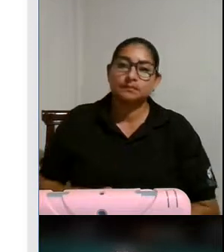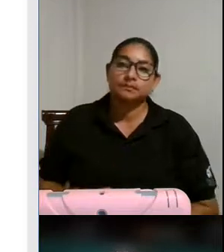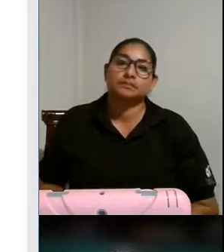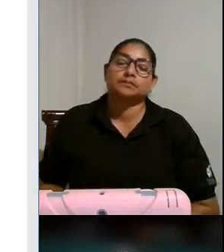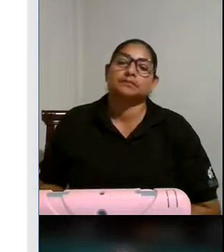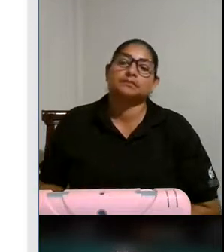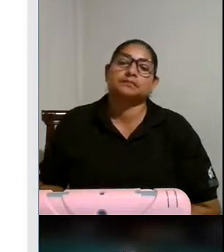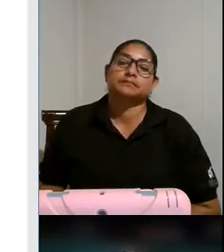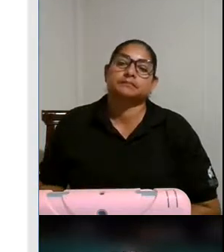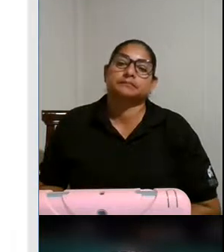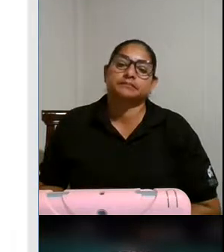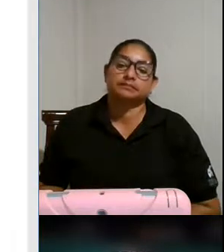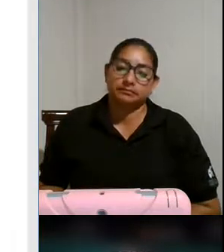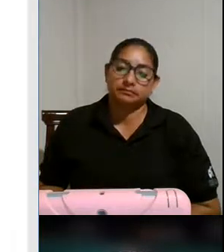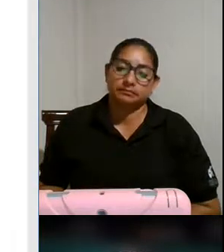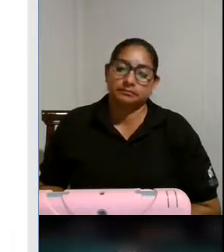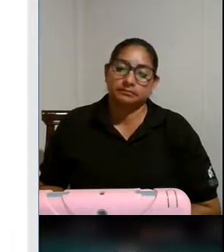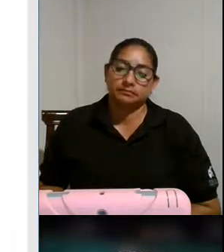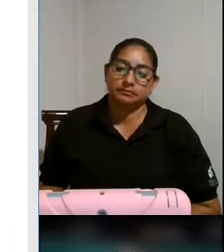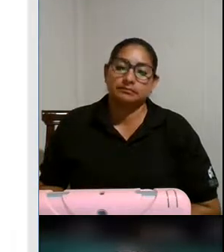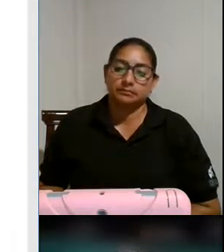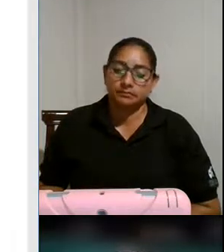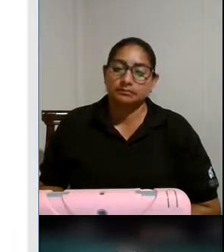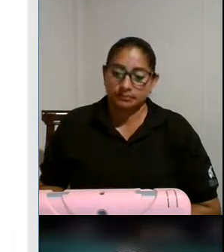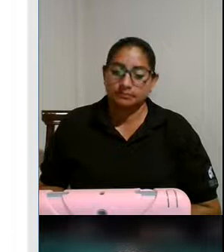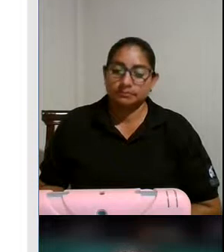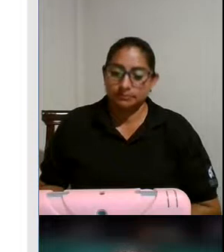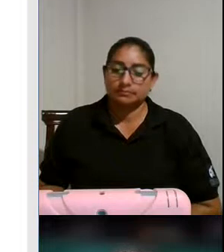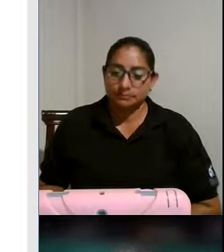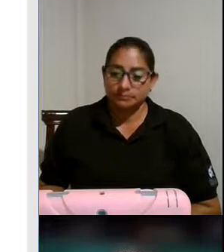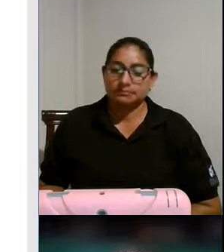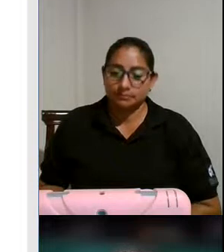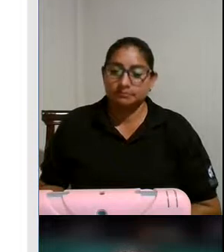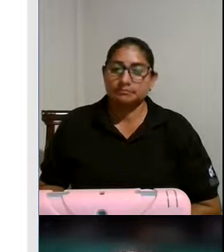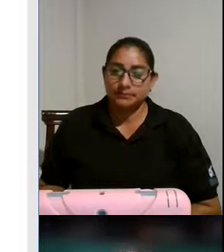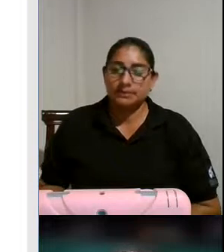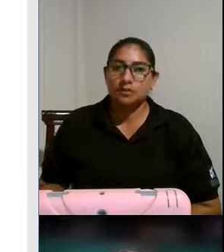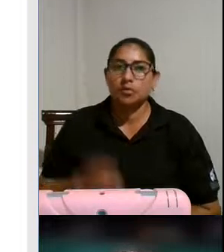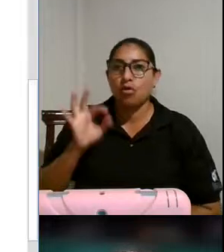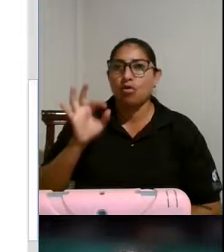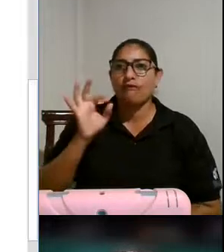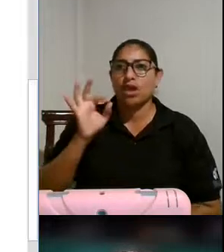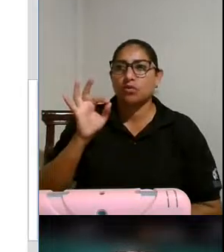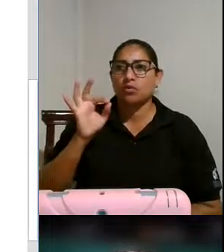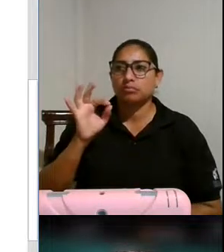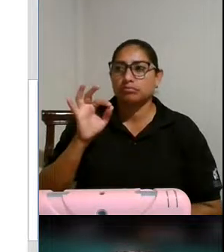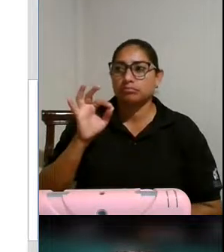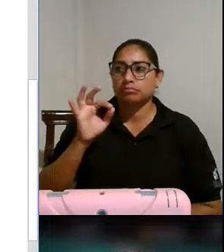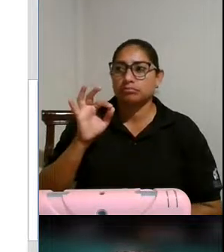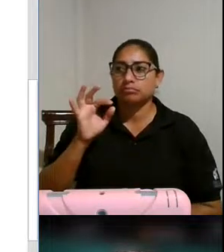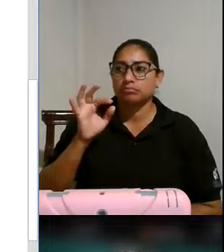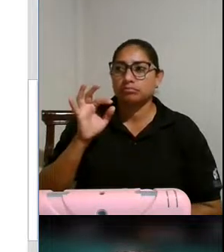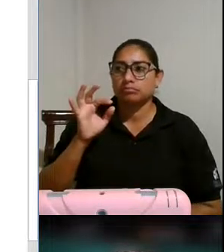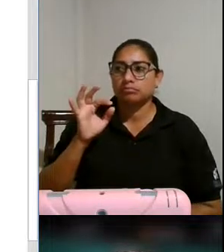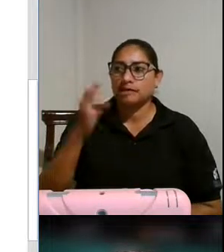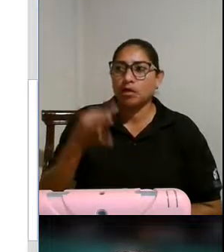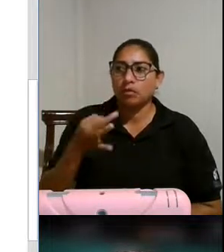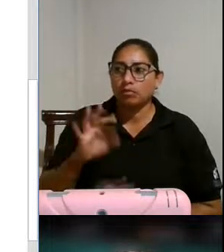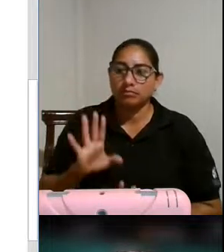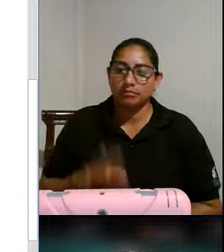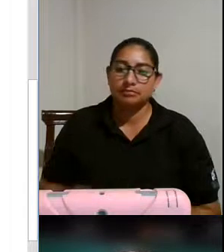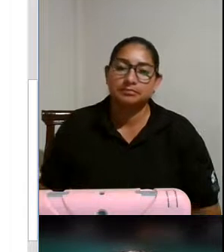cuál fórmula notable era. Ujú. Ah, bueno, ok. Sí, uno la trabaja así mucho, pero sí hay textos también